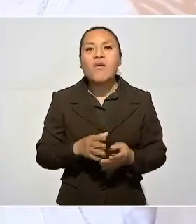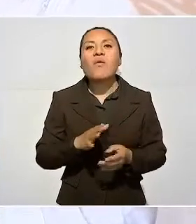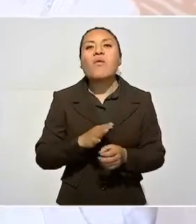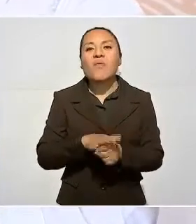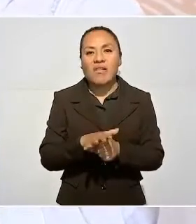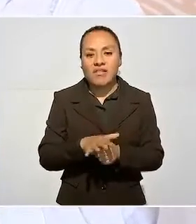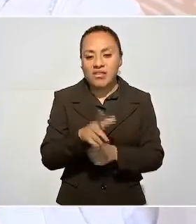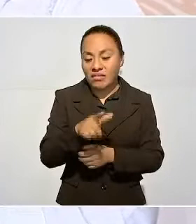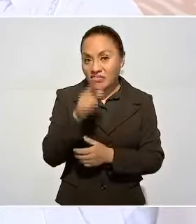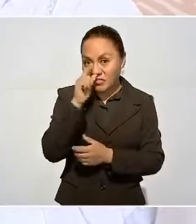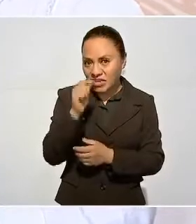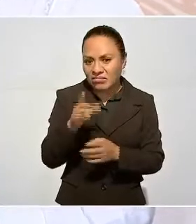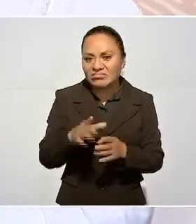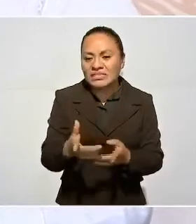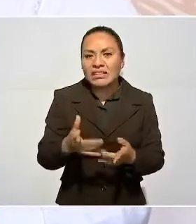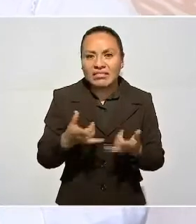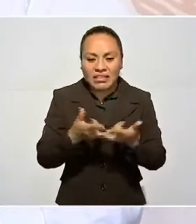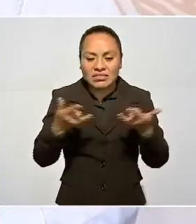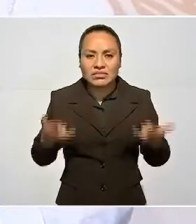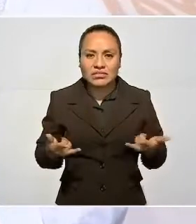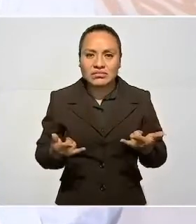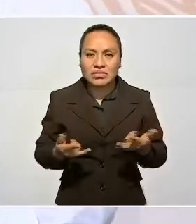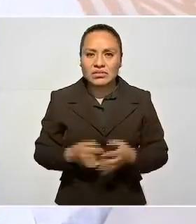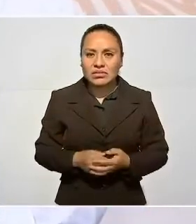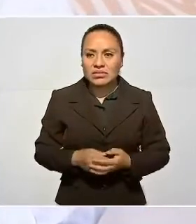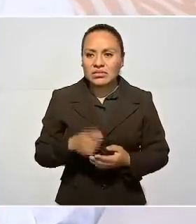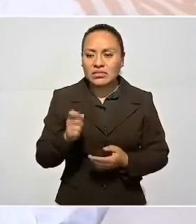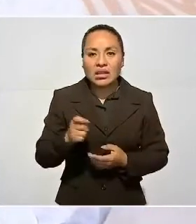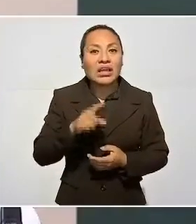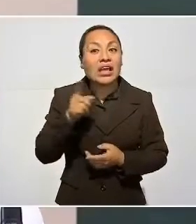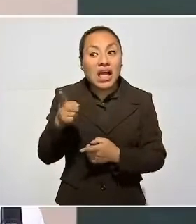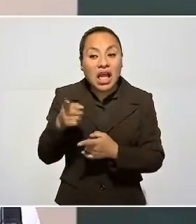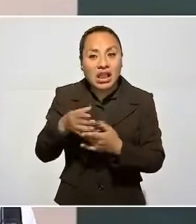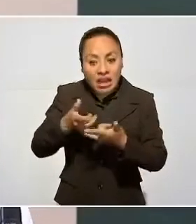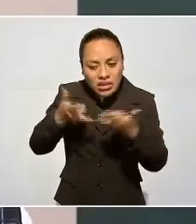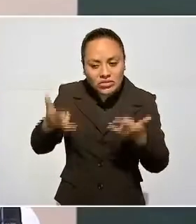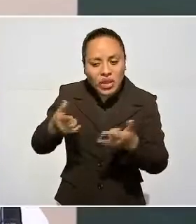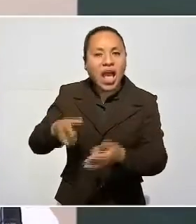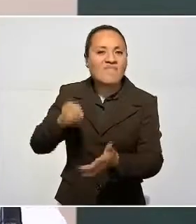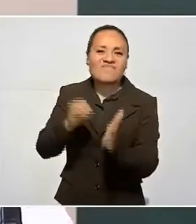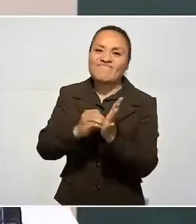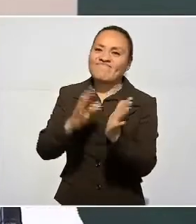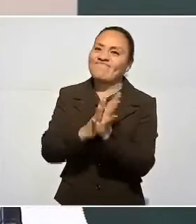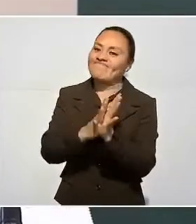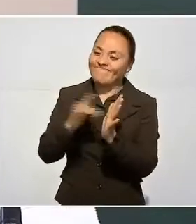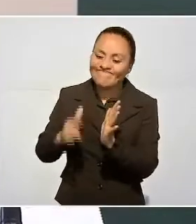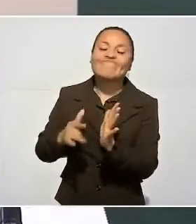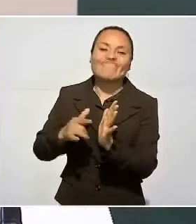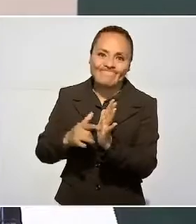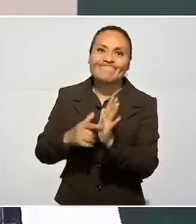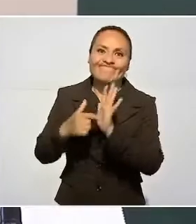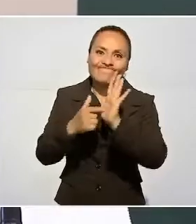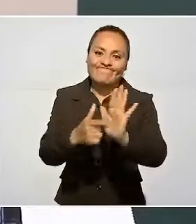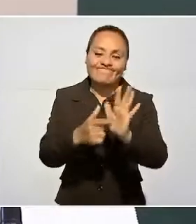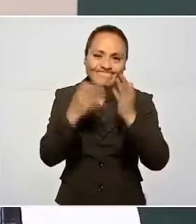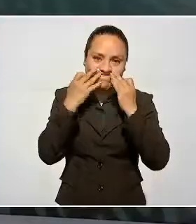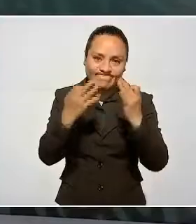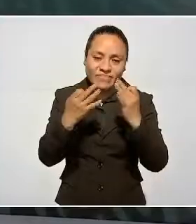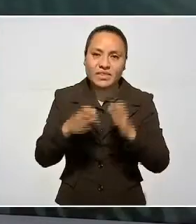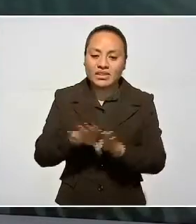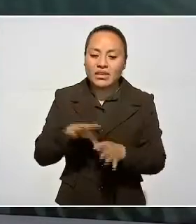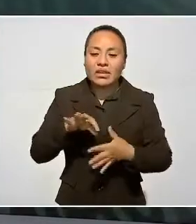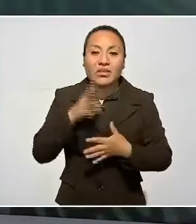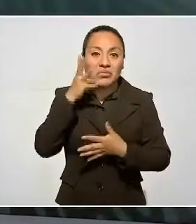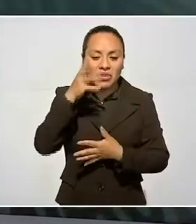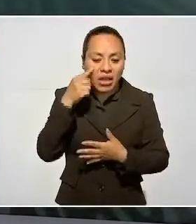fallo tremendo de la historia. Ella nos juzgará. Y en efecto, la historia habrá de juzgar a